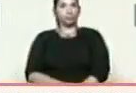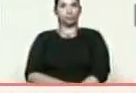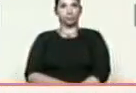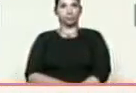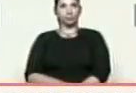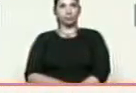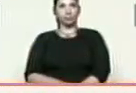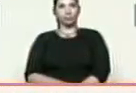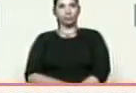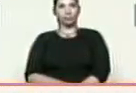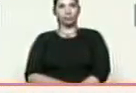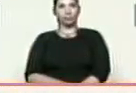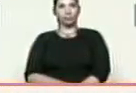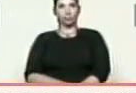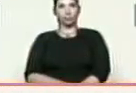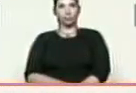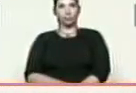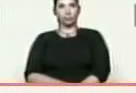Aquí